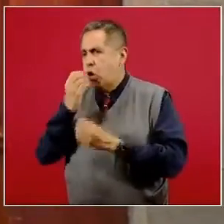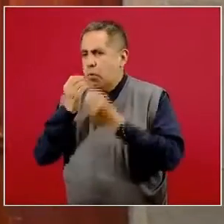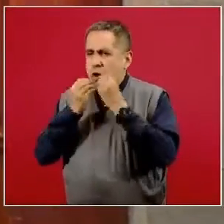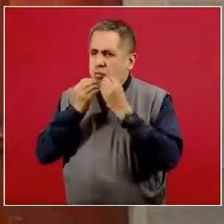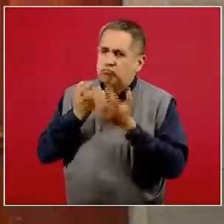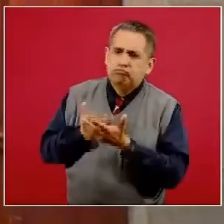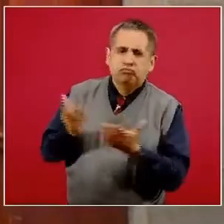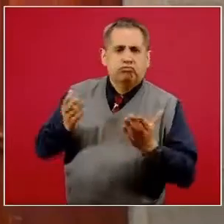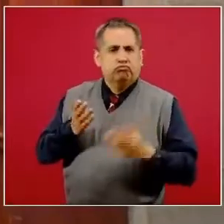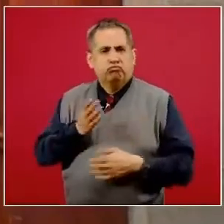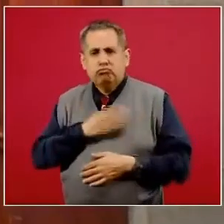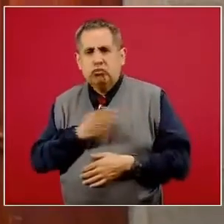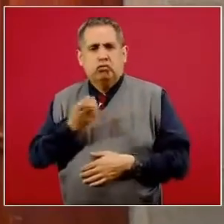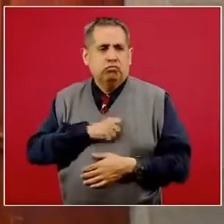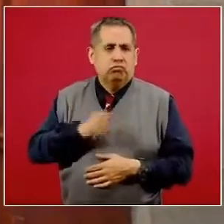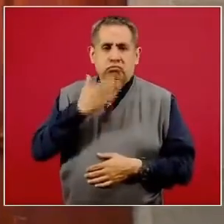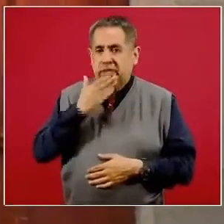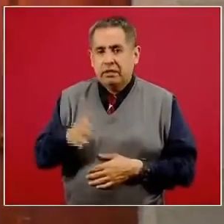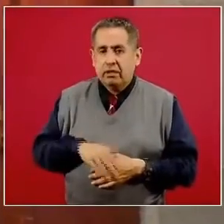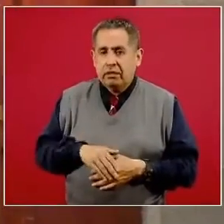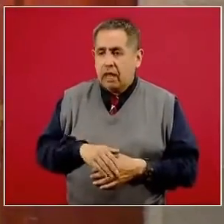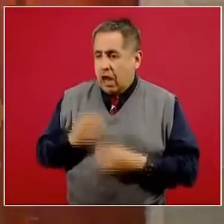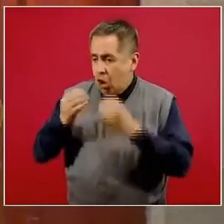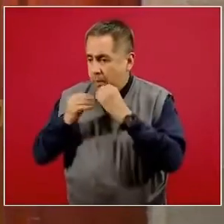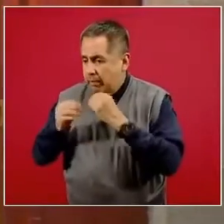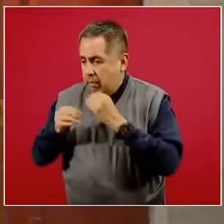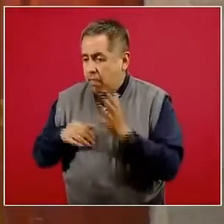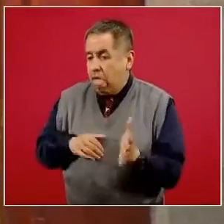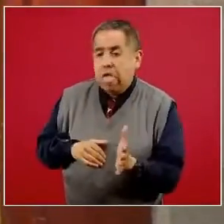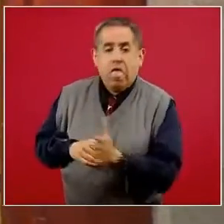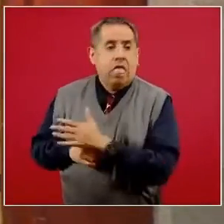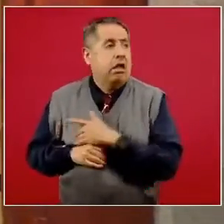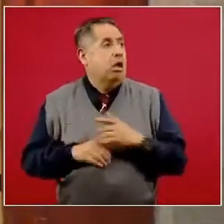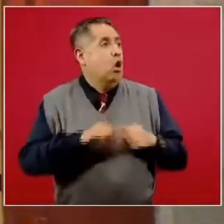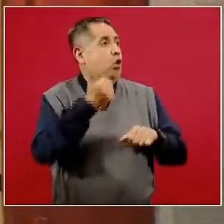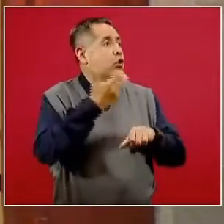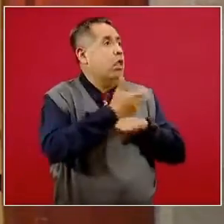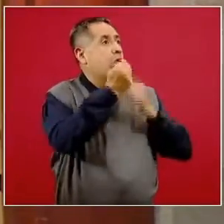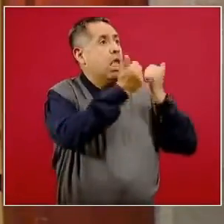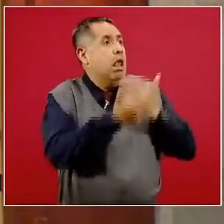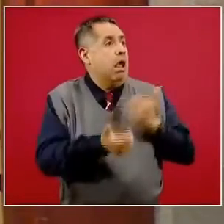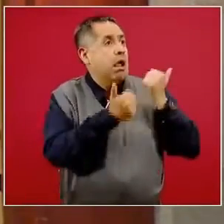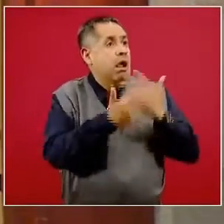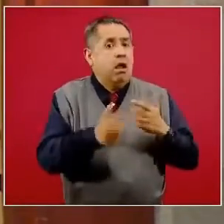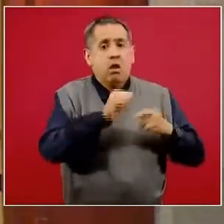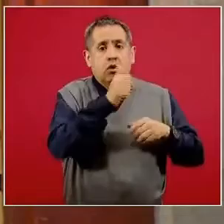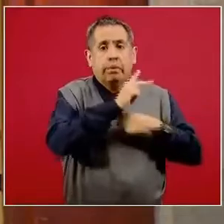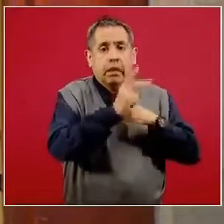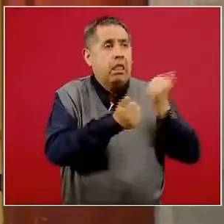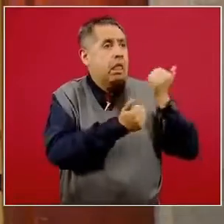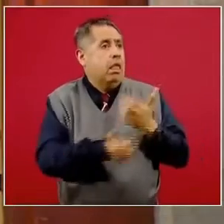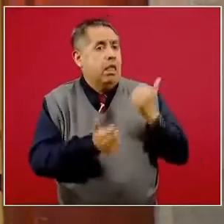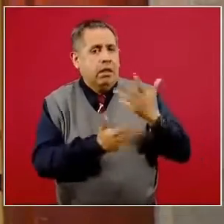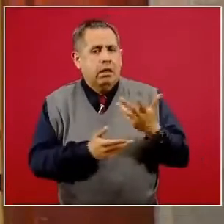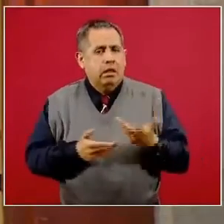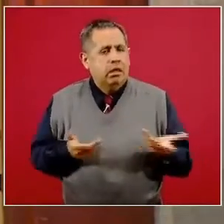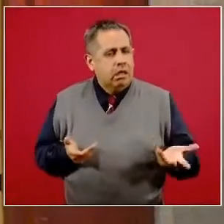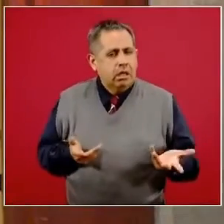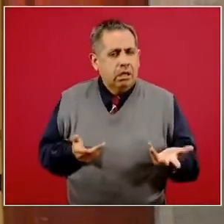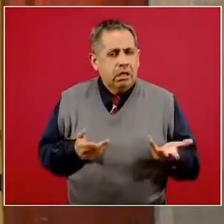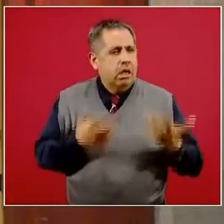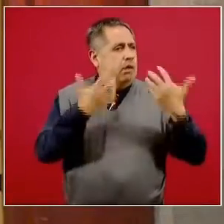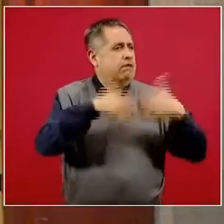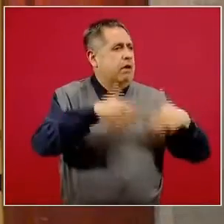sustitución de nuestro alimento básico, el maíz nativo en todas sus variedades, por un